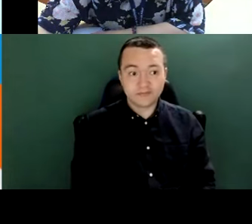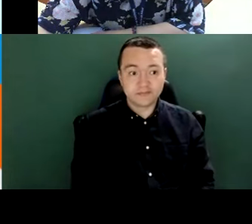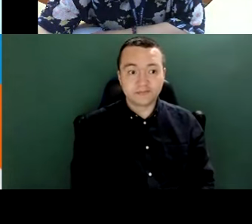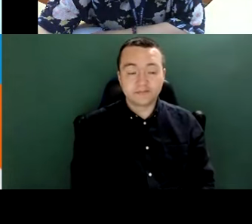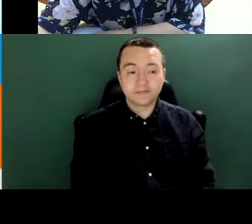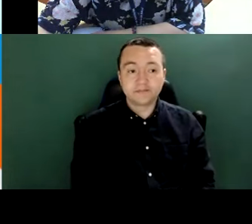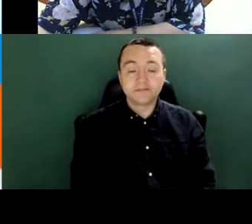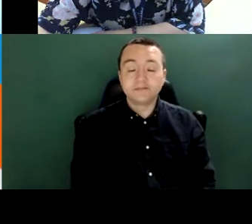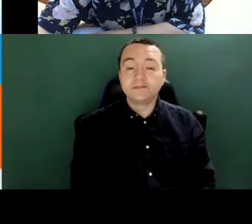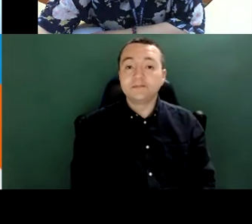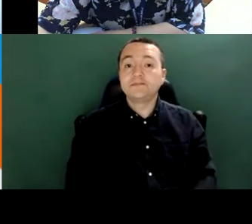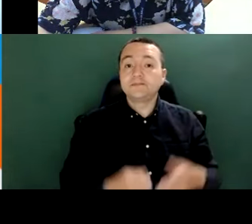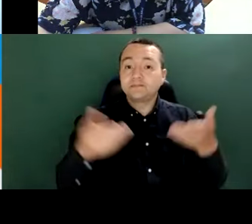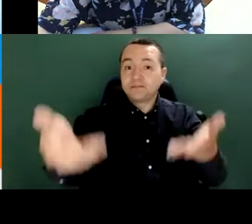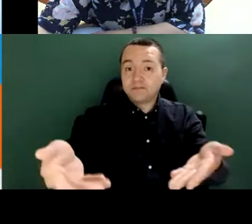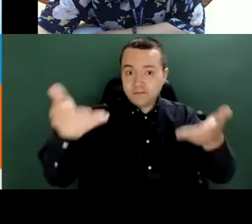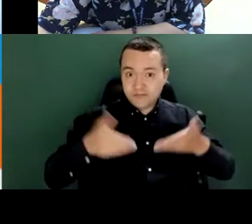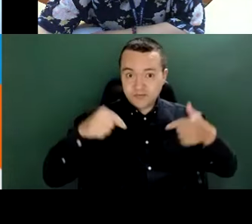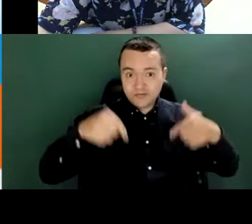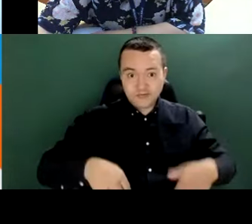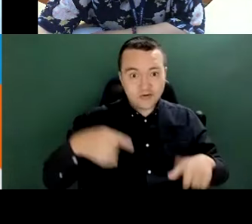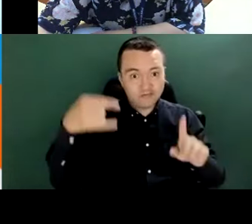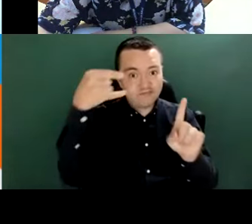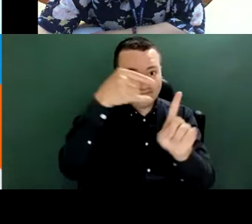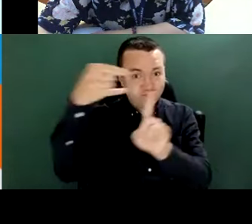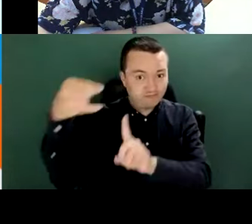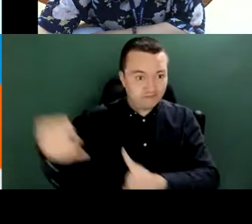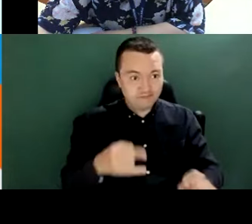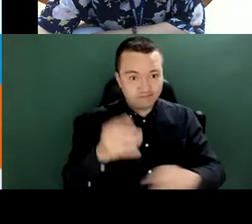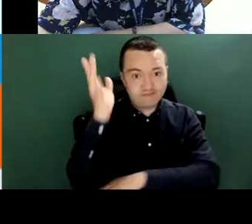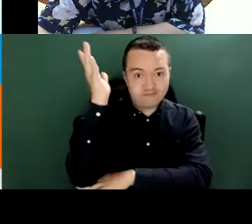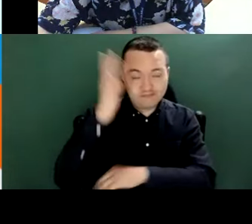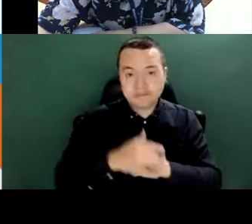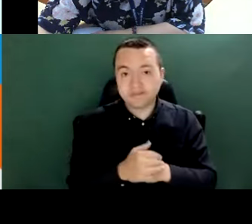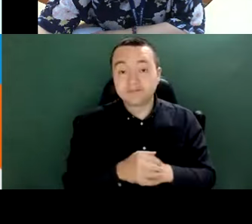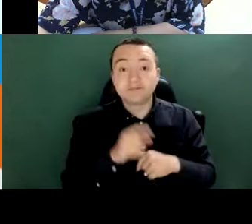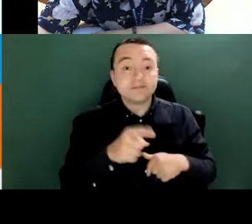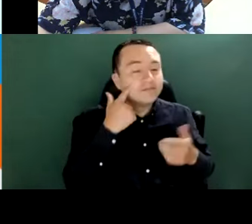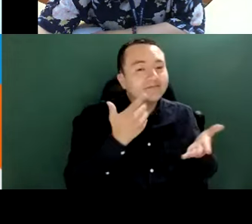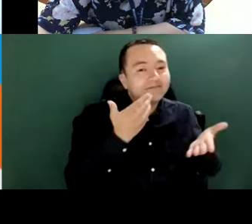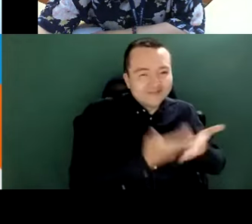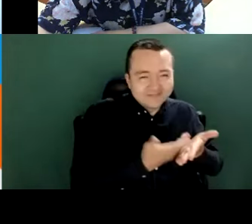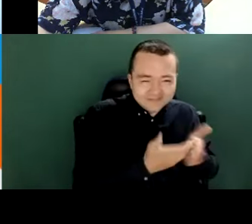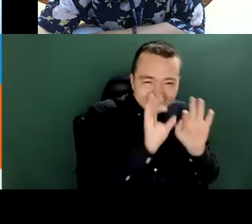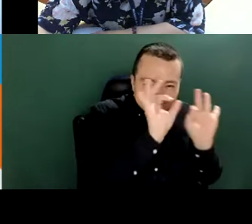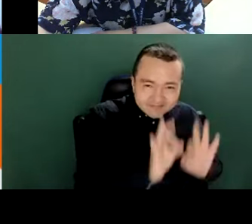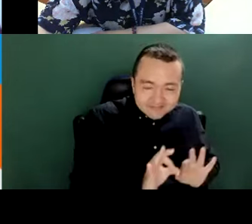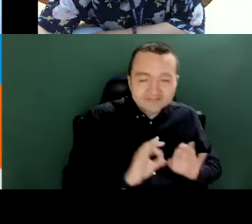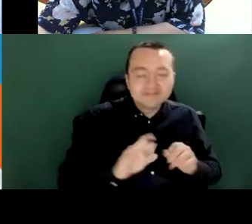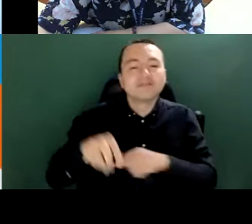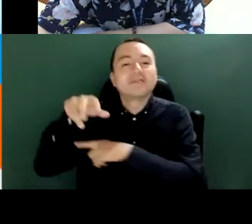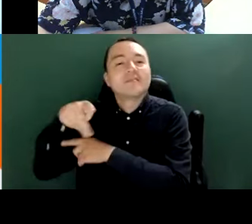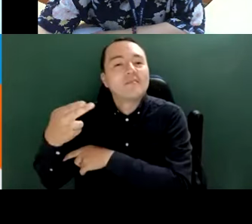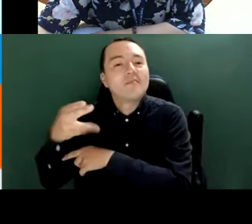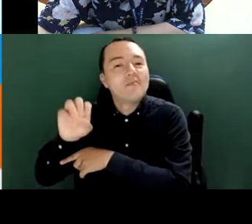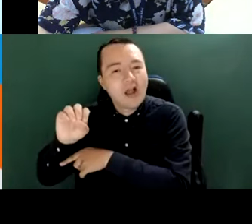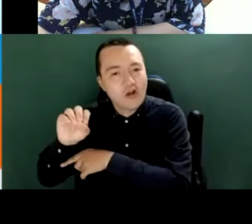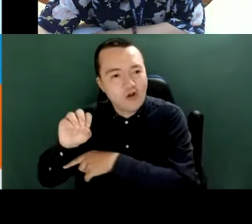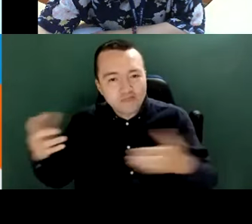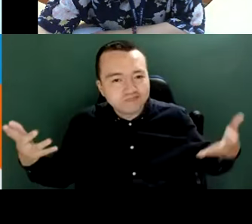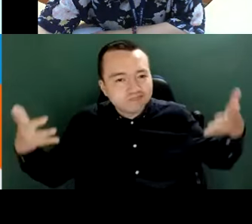webinar que Evidence Aid y la Organización Panamericana de la Salud ha organizado conjuntamente